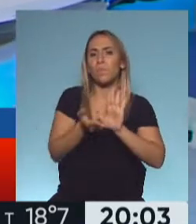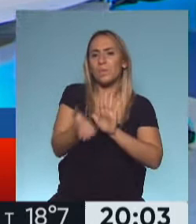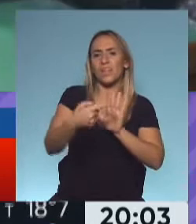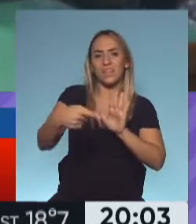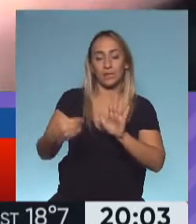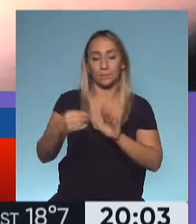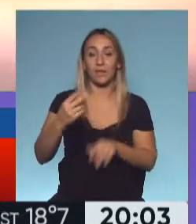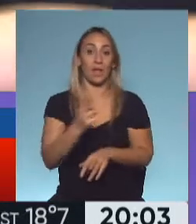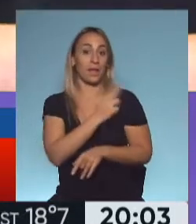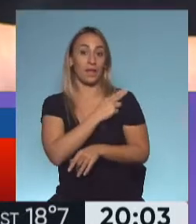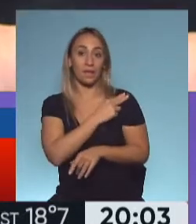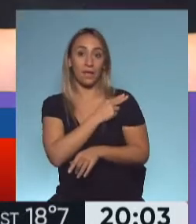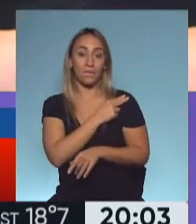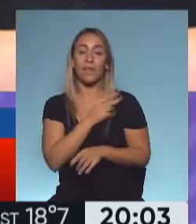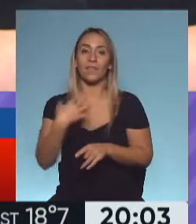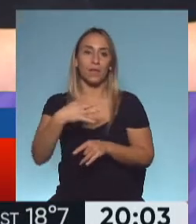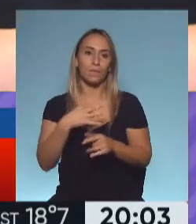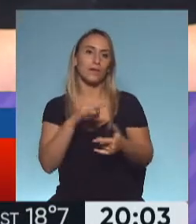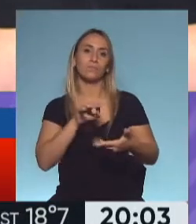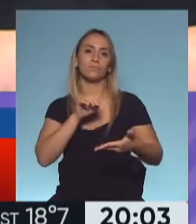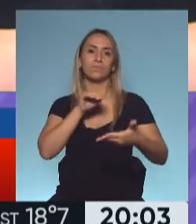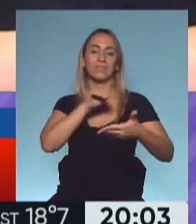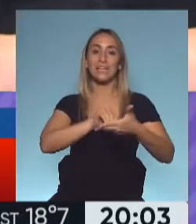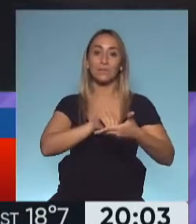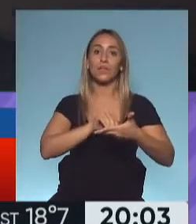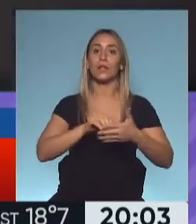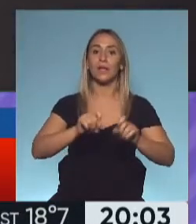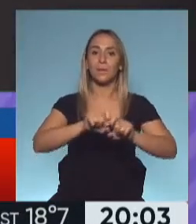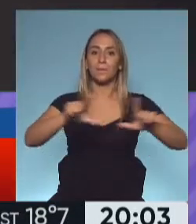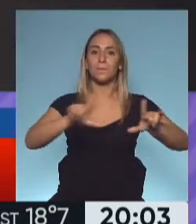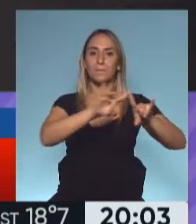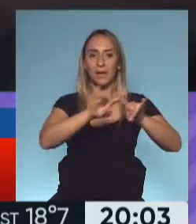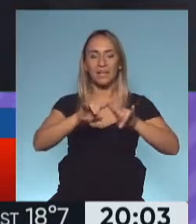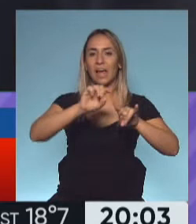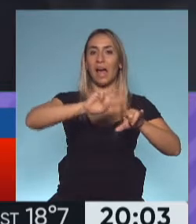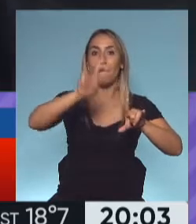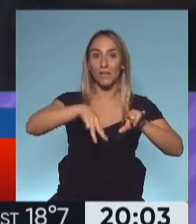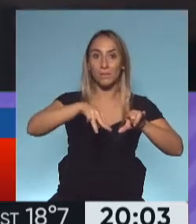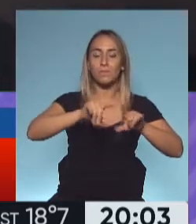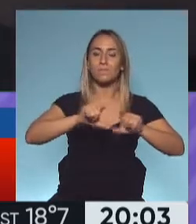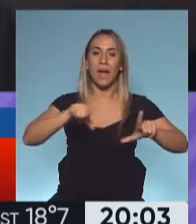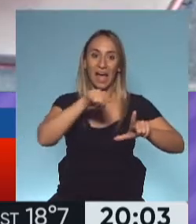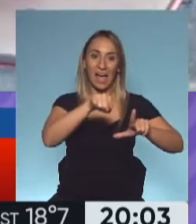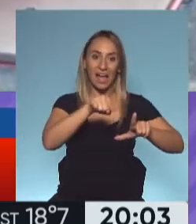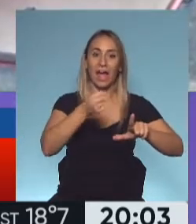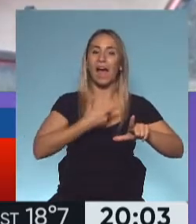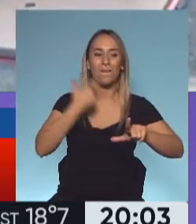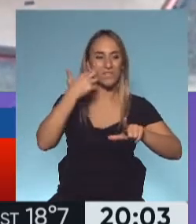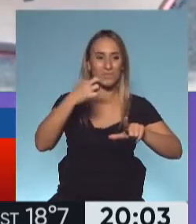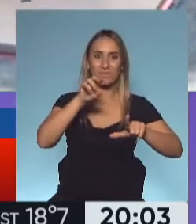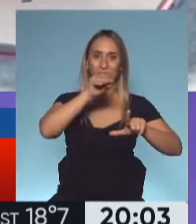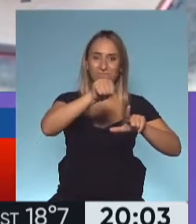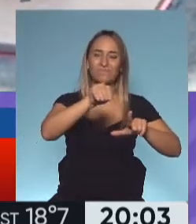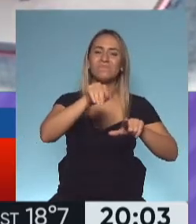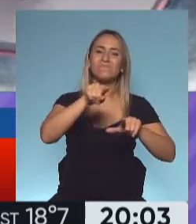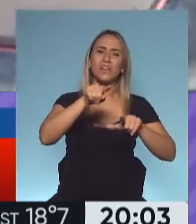que incorporarse a la página de la AFIP. En la página de la AFIP se accede al programa. Se ha simplificado ahora